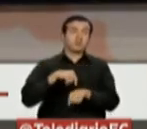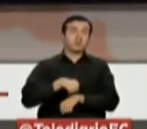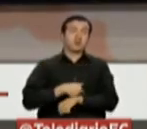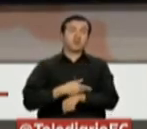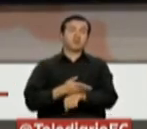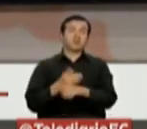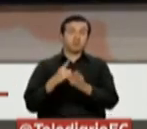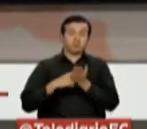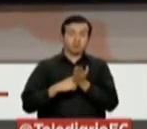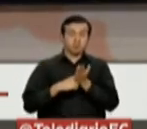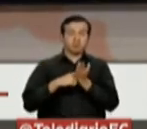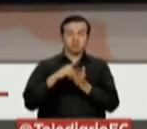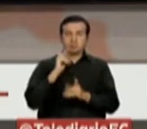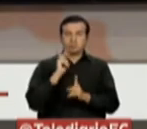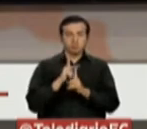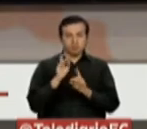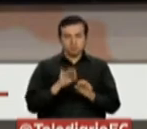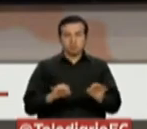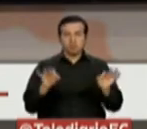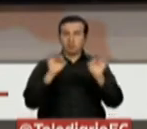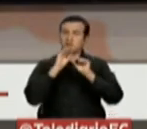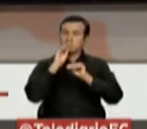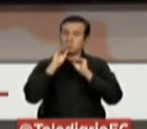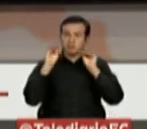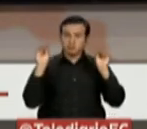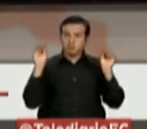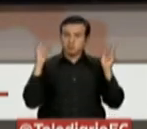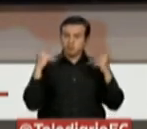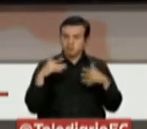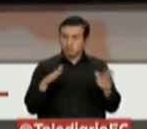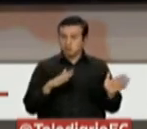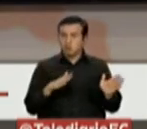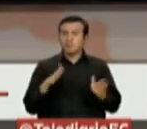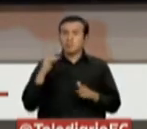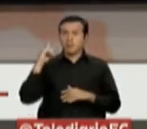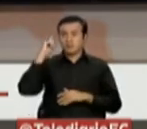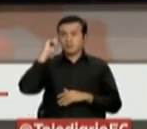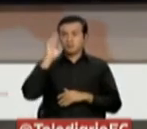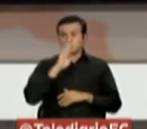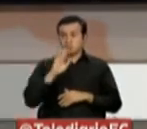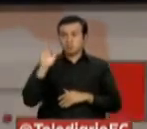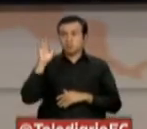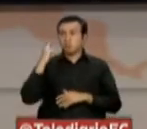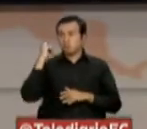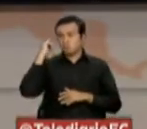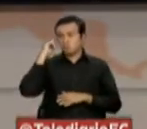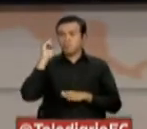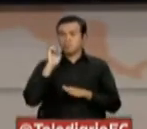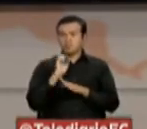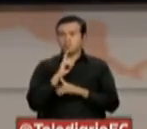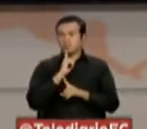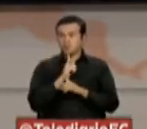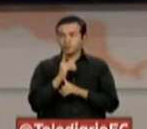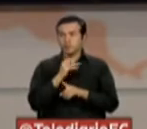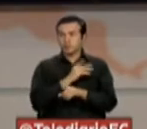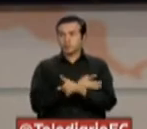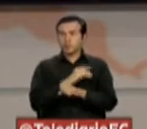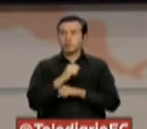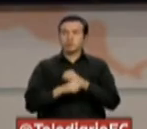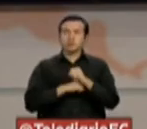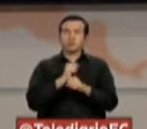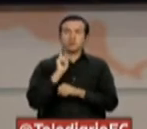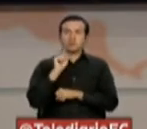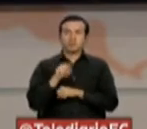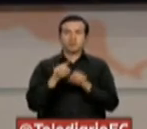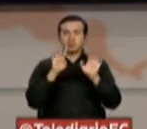Y debemos partir de un hecho, y es que a partir de que un Estado el Ecuador forma parte desde la década de los 90 de